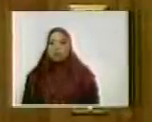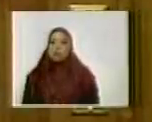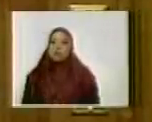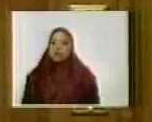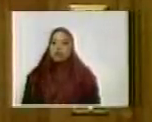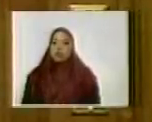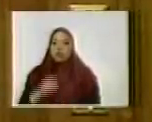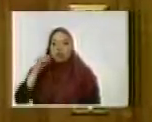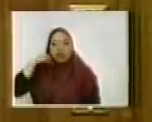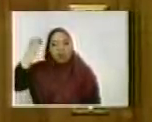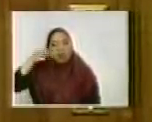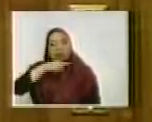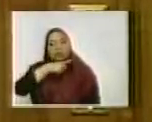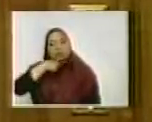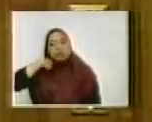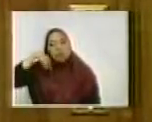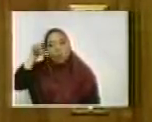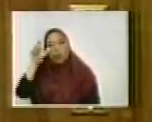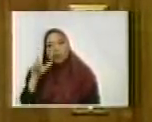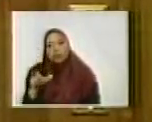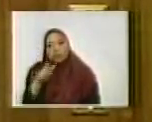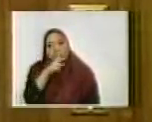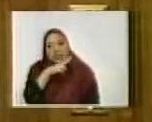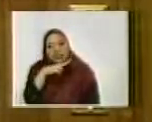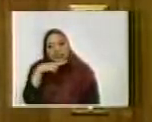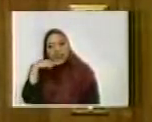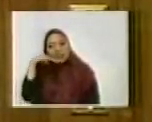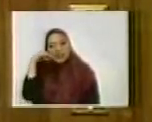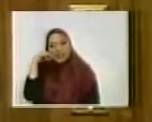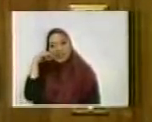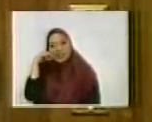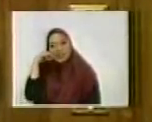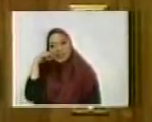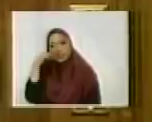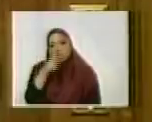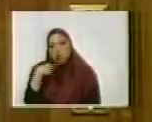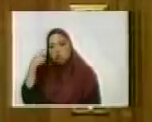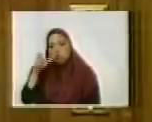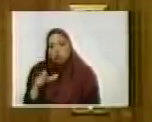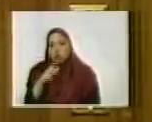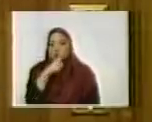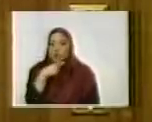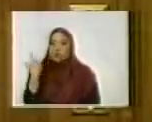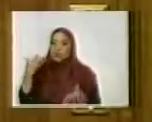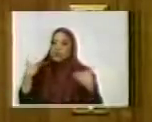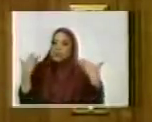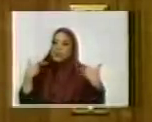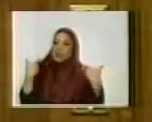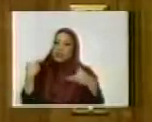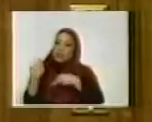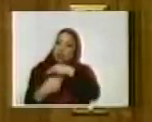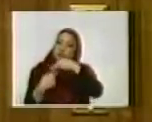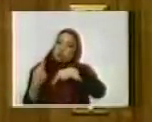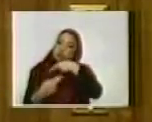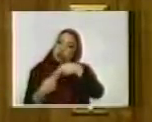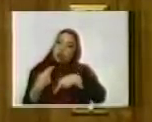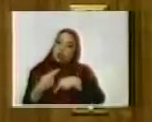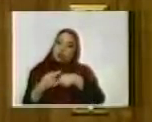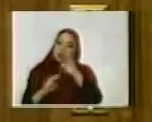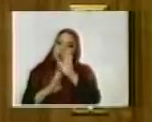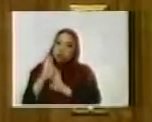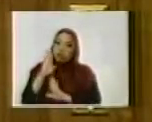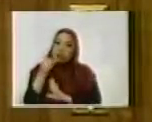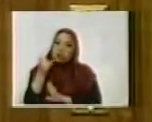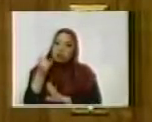creo que murió con una sonrisa en los labios, porque el revolucionario, cuando